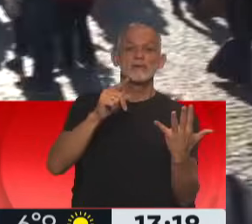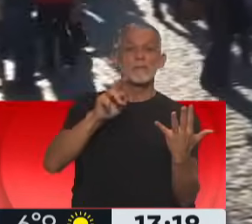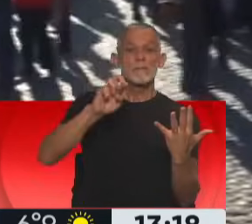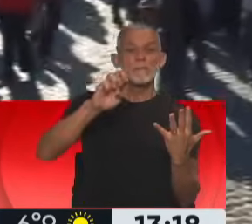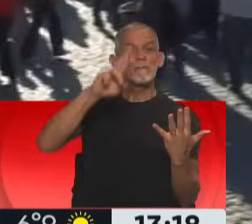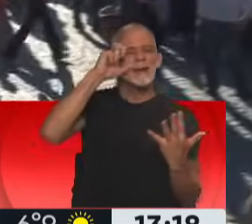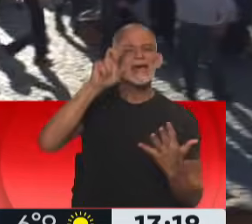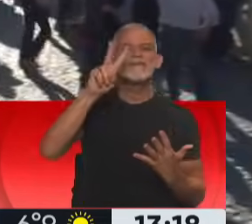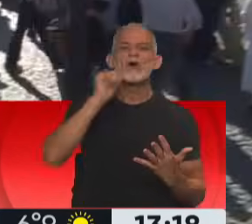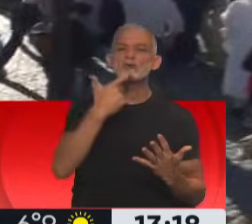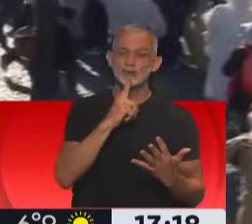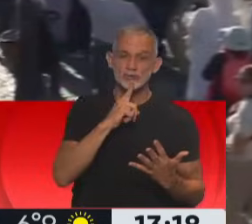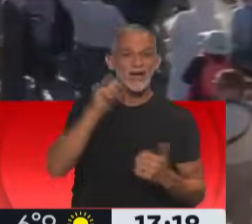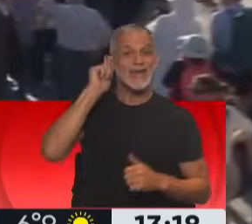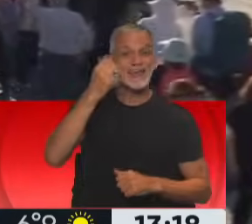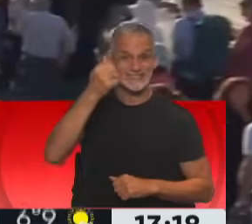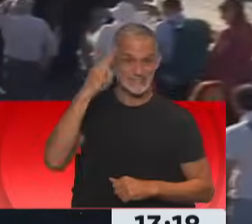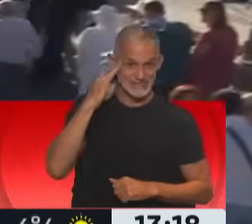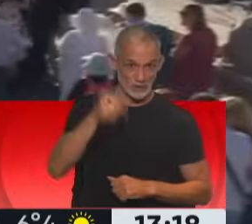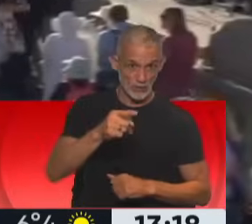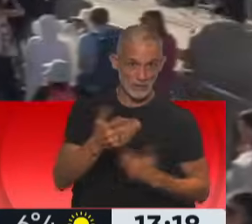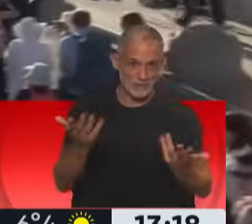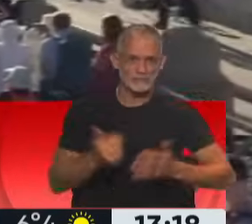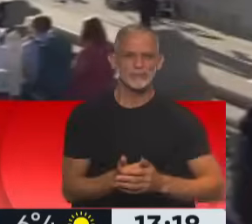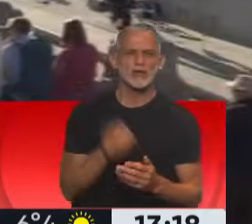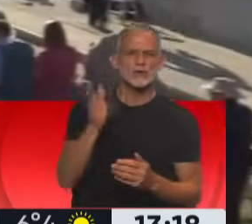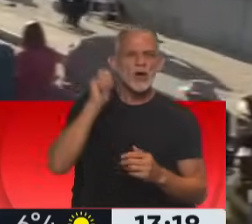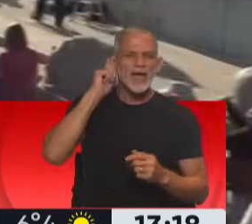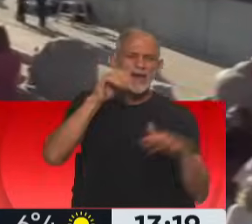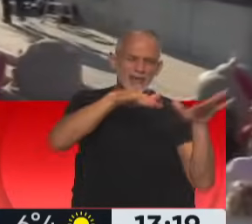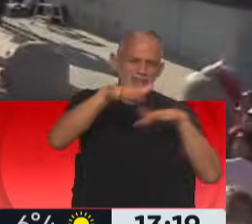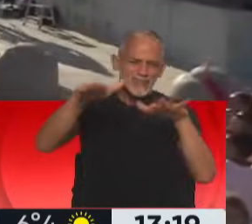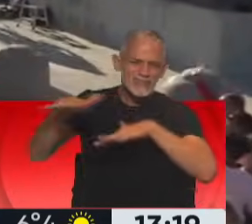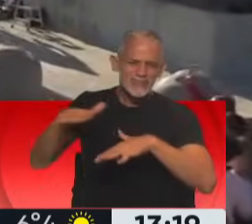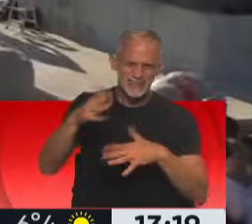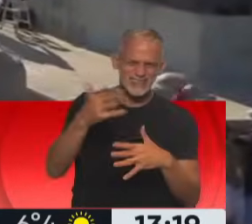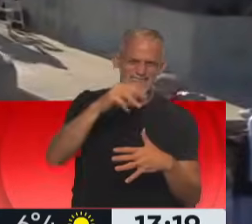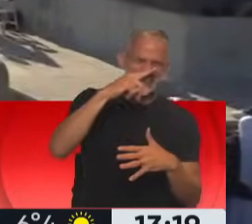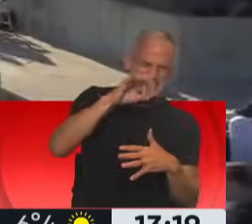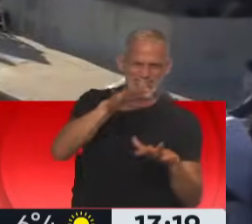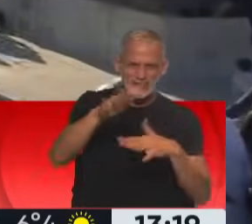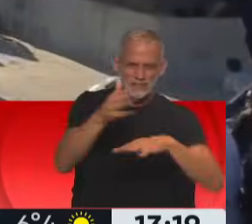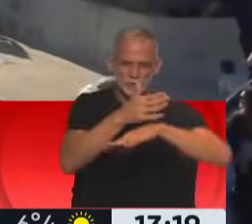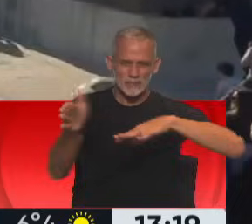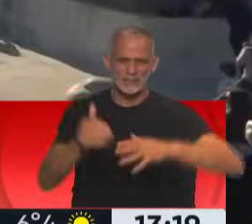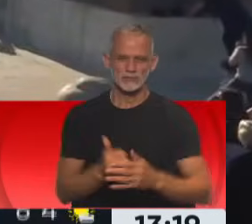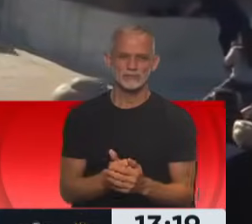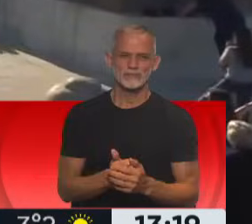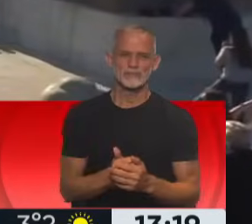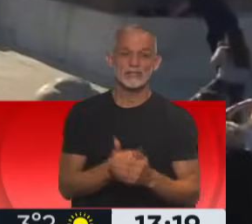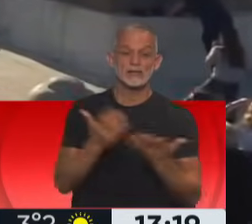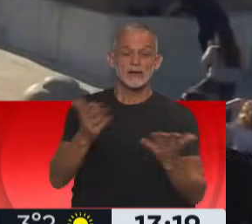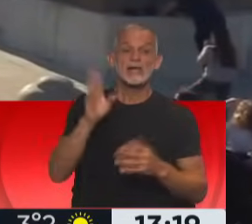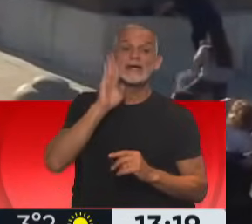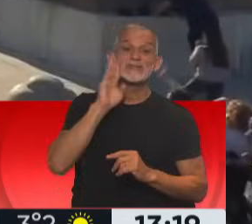Prevost, 69 años. También, ¿ves? Fíjate, todos tienen el número que quiere la Iglesia. Es de